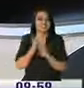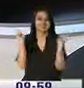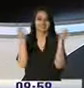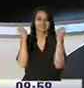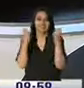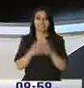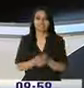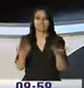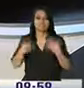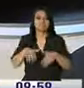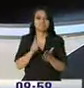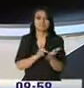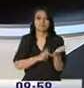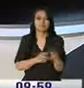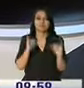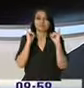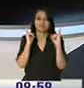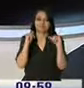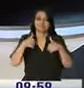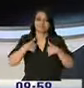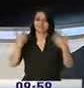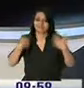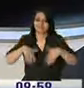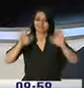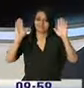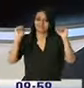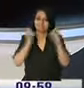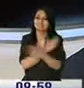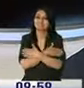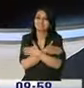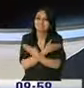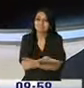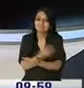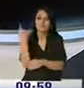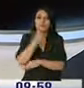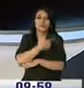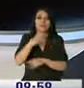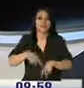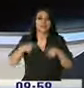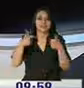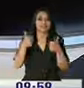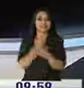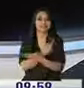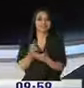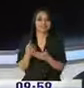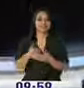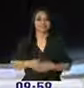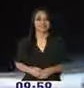mañaneros. De nuestra parte, felicidades, bien un día largo. Excelente semana para todos.